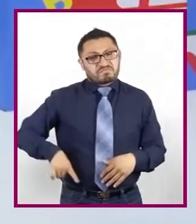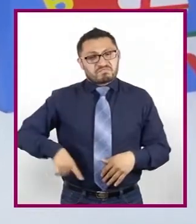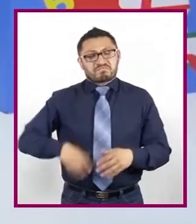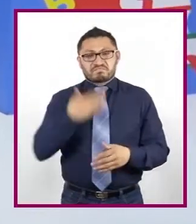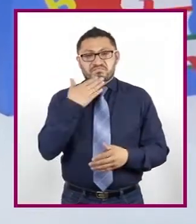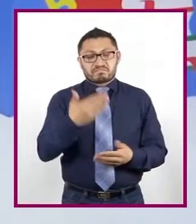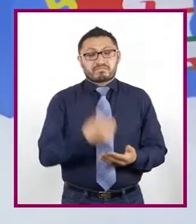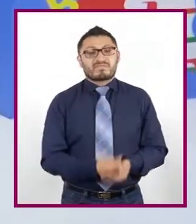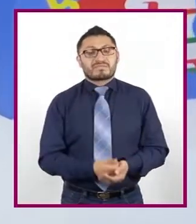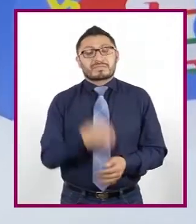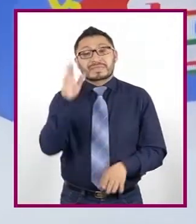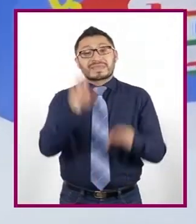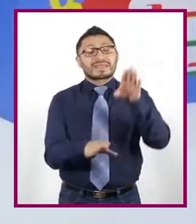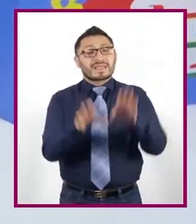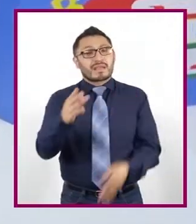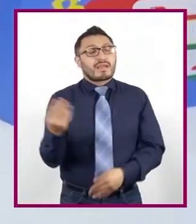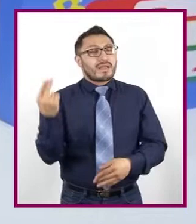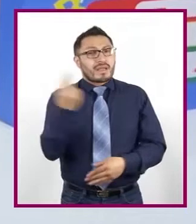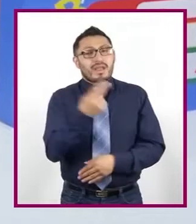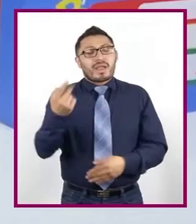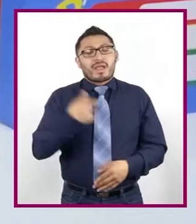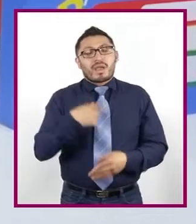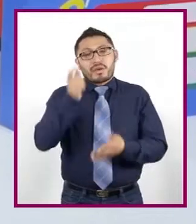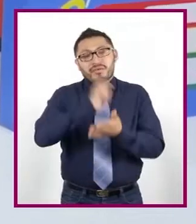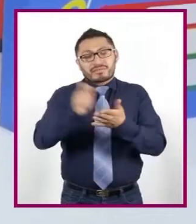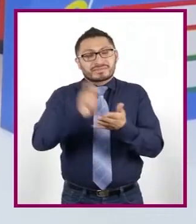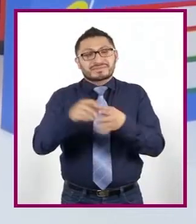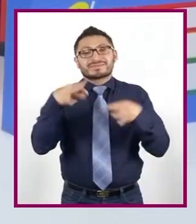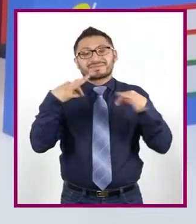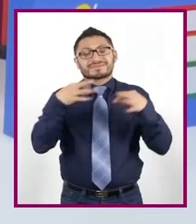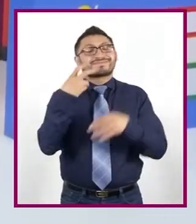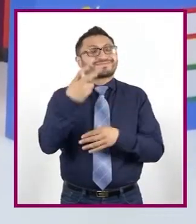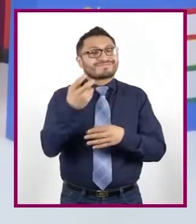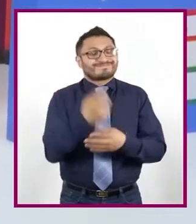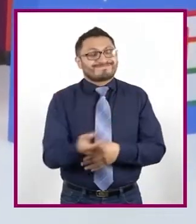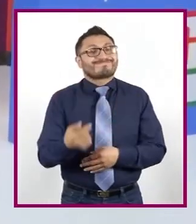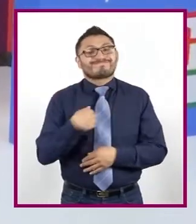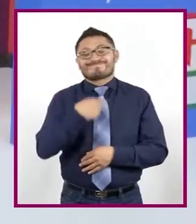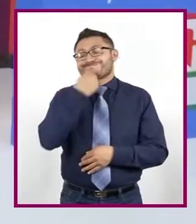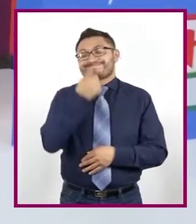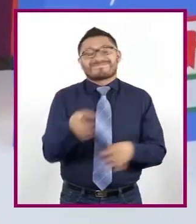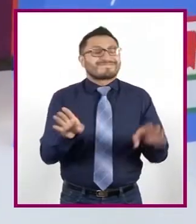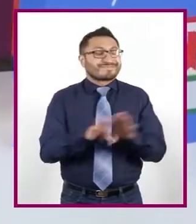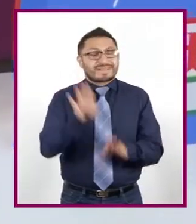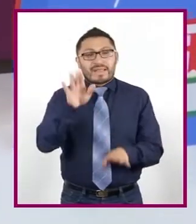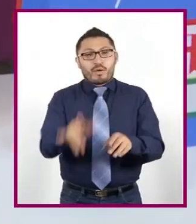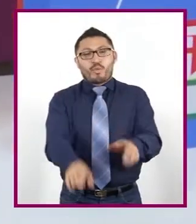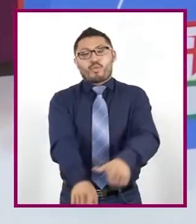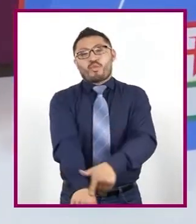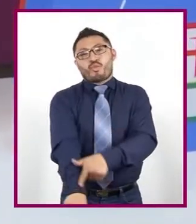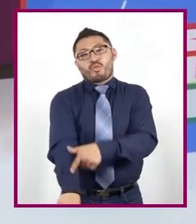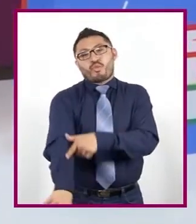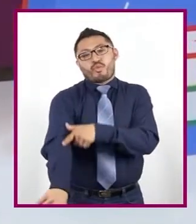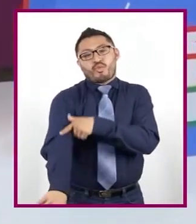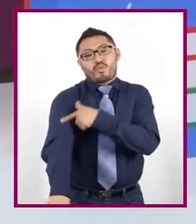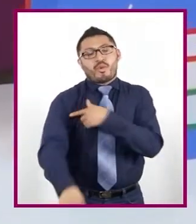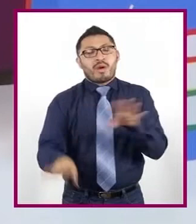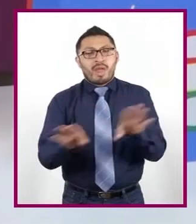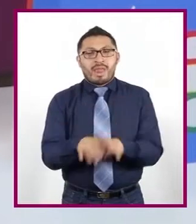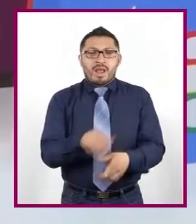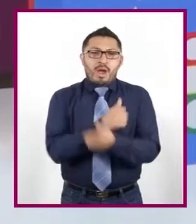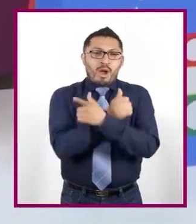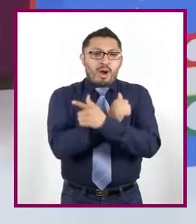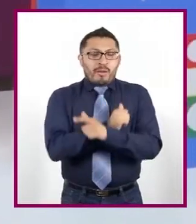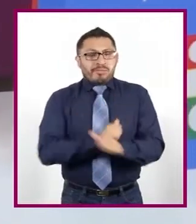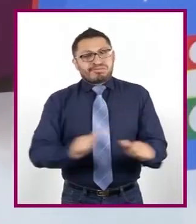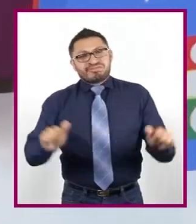En algunas ocasiones he necesitado llenar este tipo de documentos. Debo decir que a veces son largos y un poco aburridos.